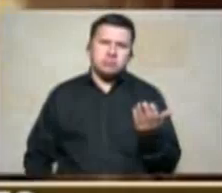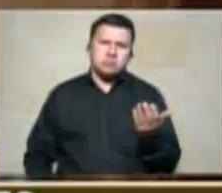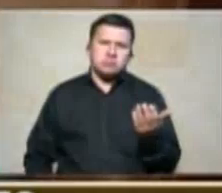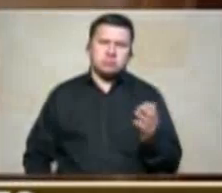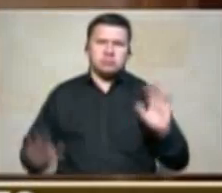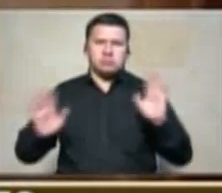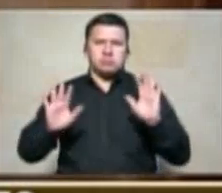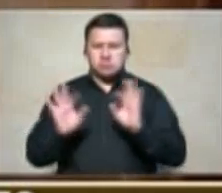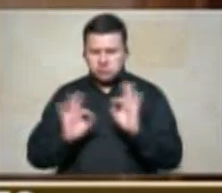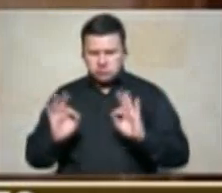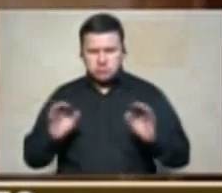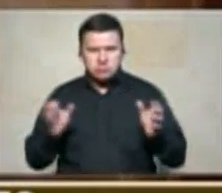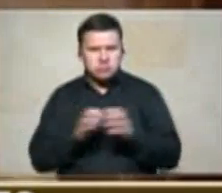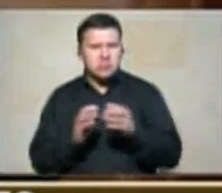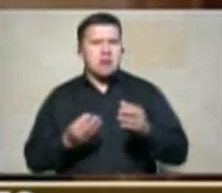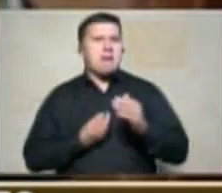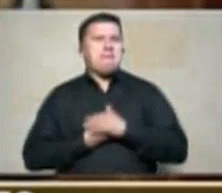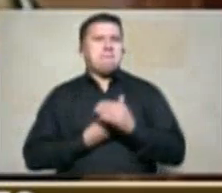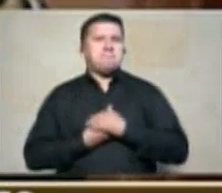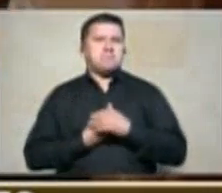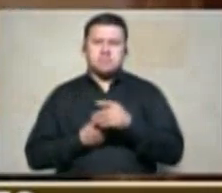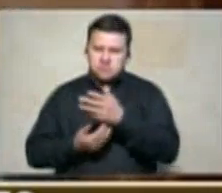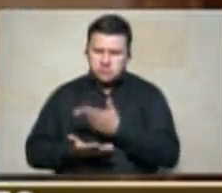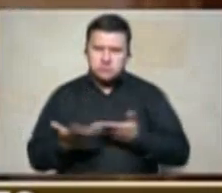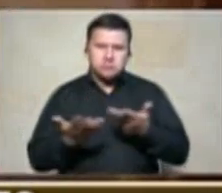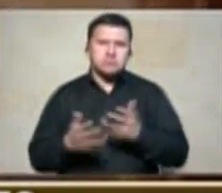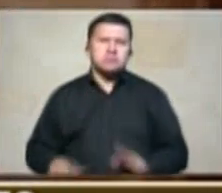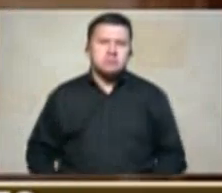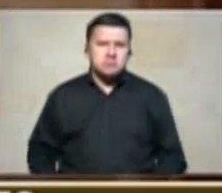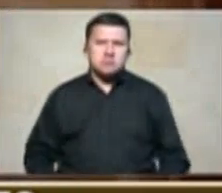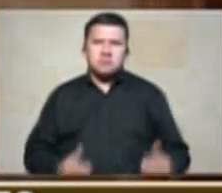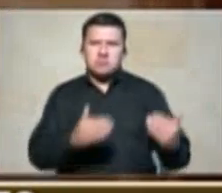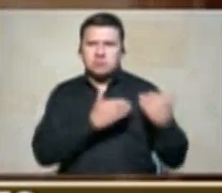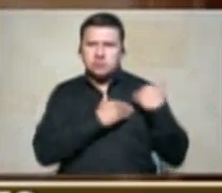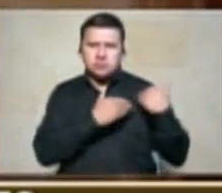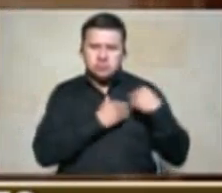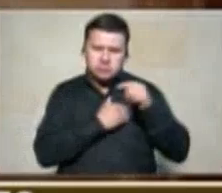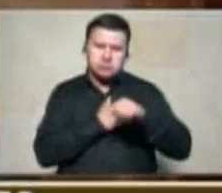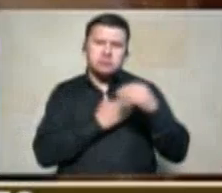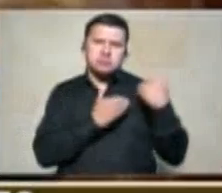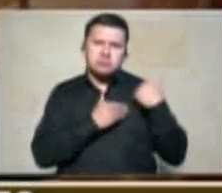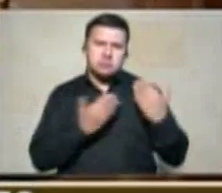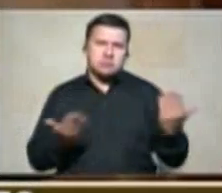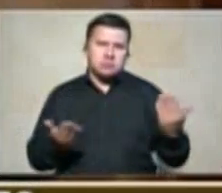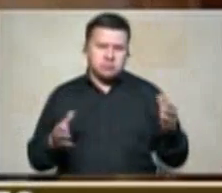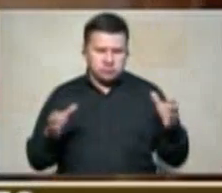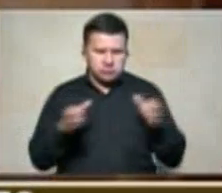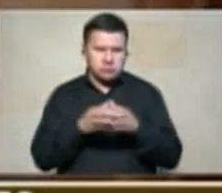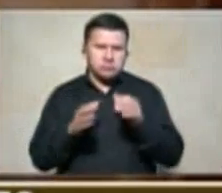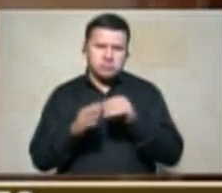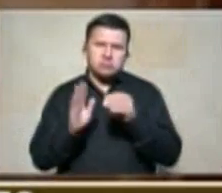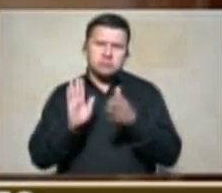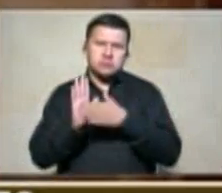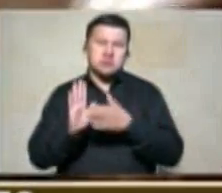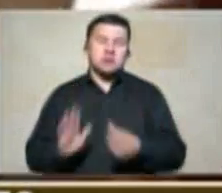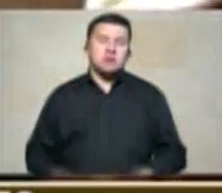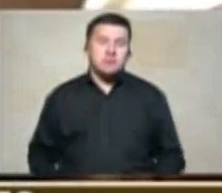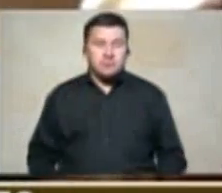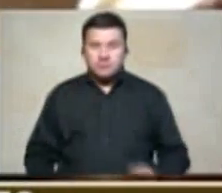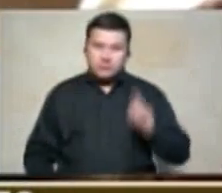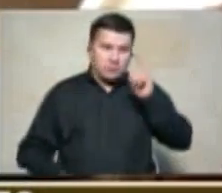esa responsabilidad, tuviesen ese chance. El gobierno no puede decir que garantiza